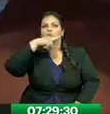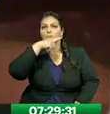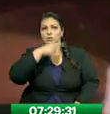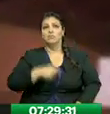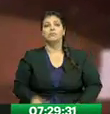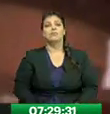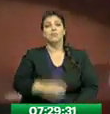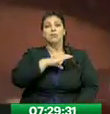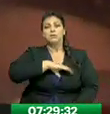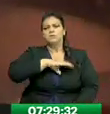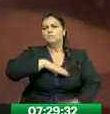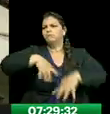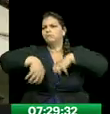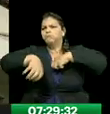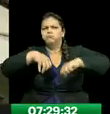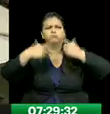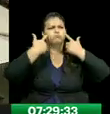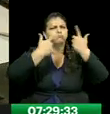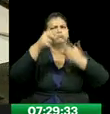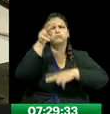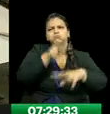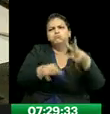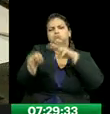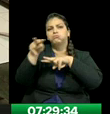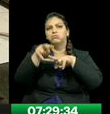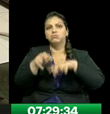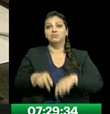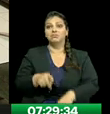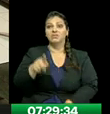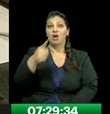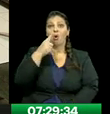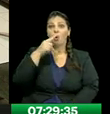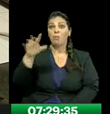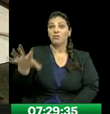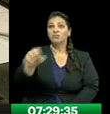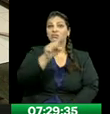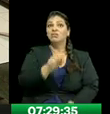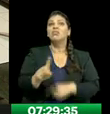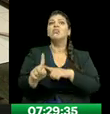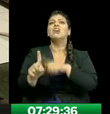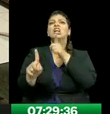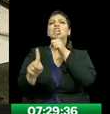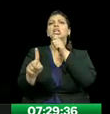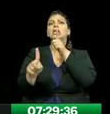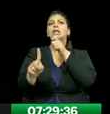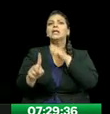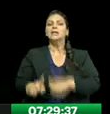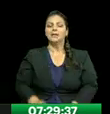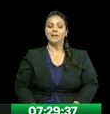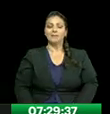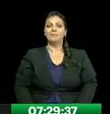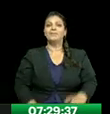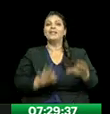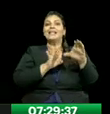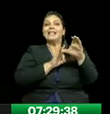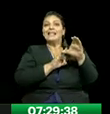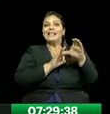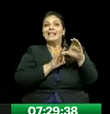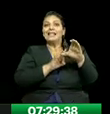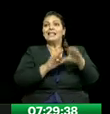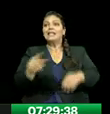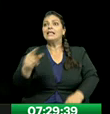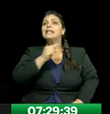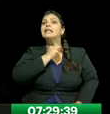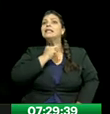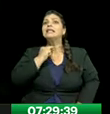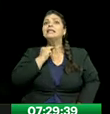Entre los detenidos se encuentra el expresidente del Consejo de Participación Ciudadana y Control Social, el cura